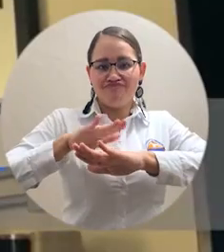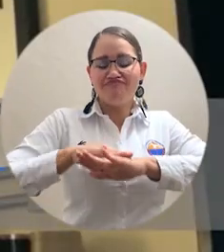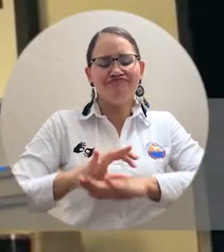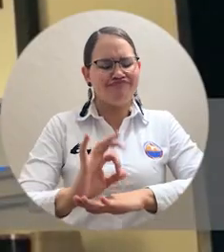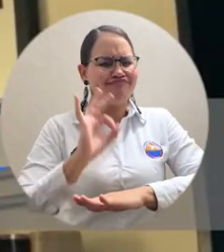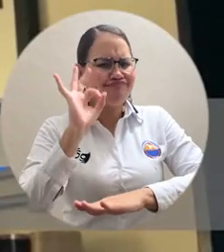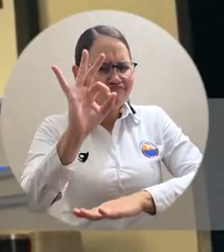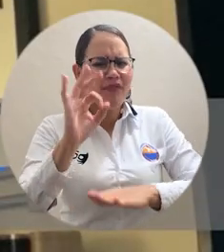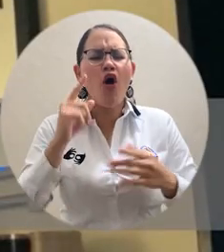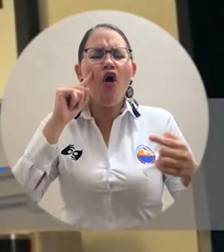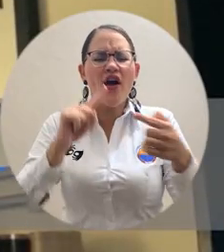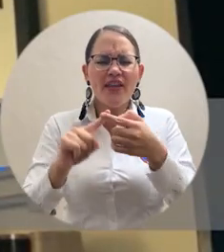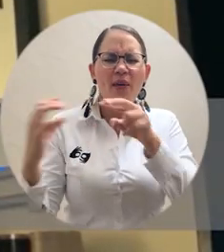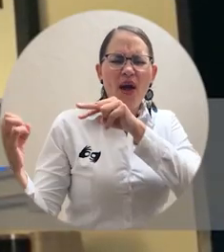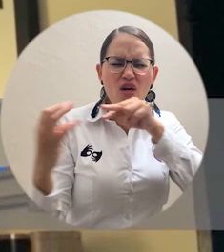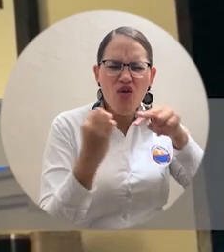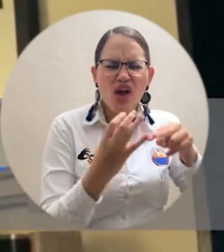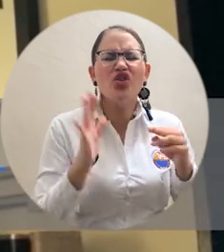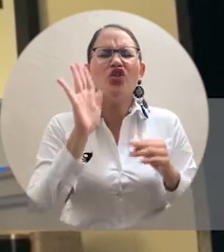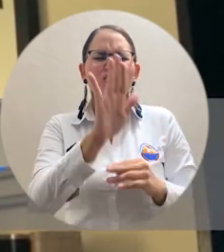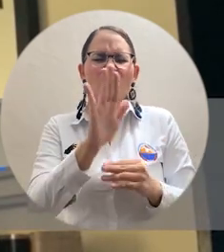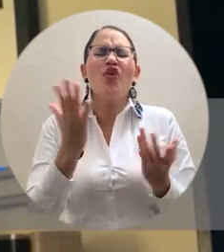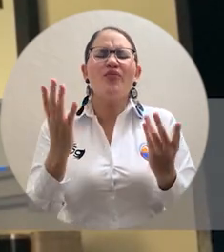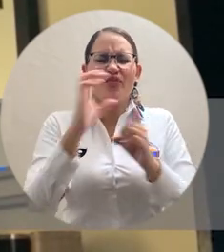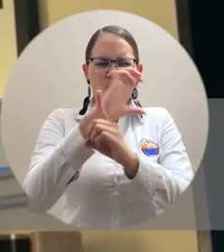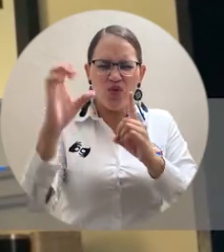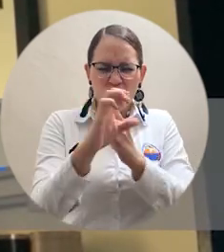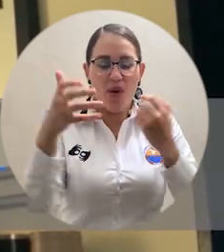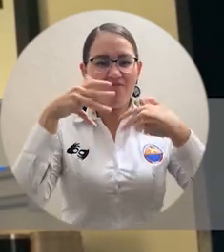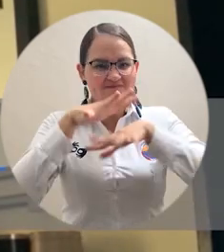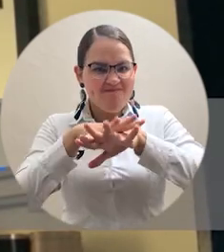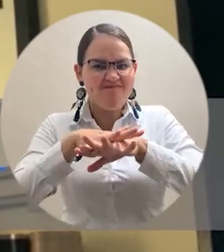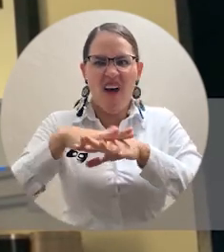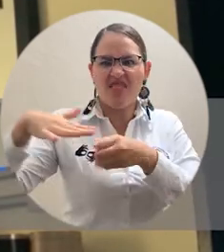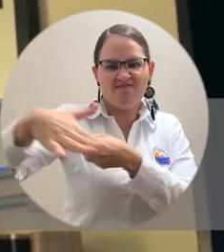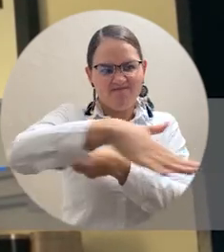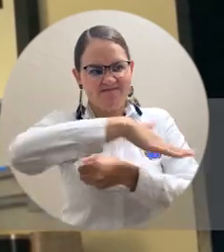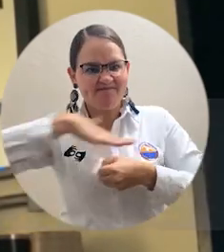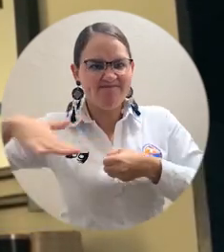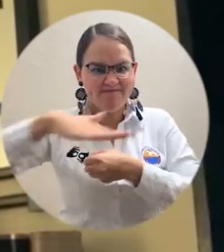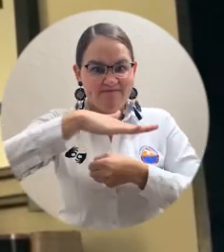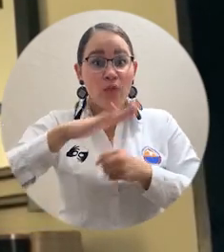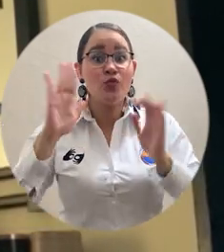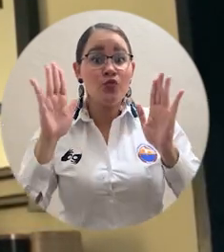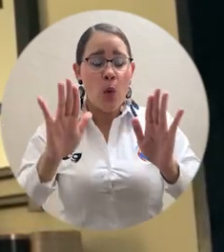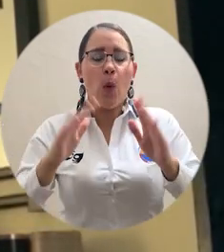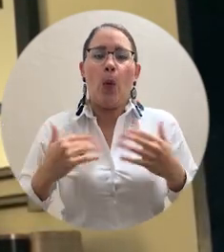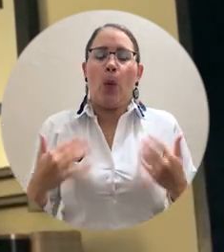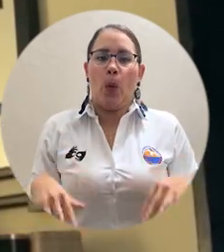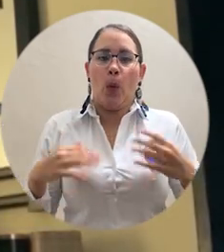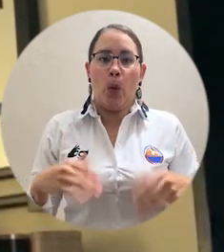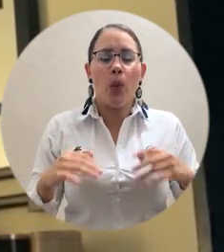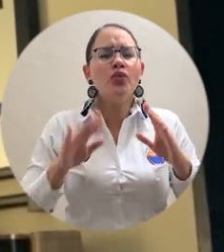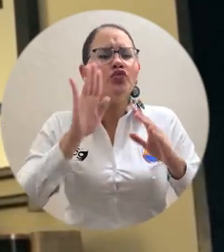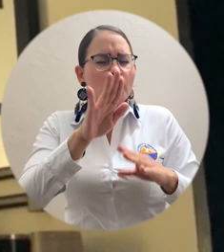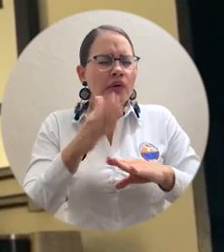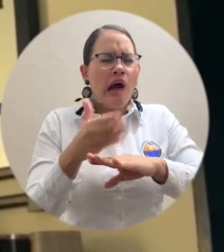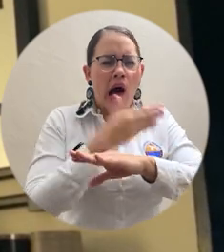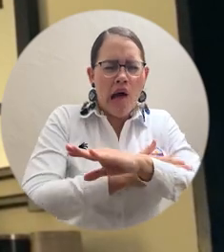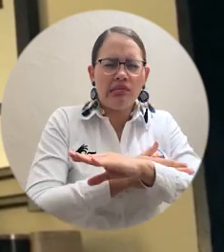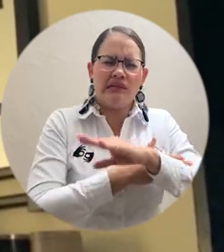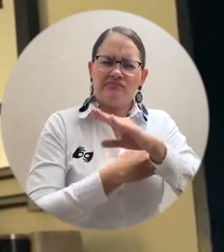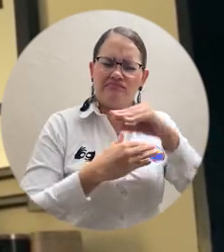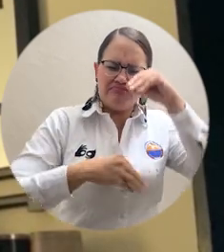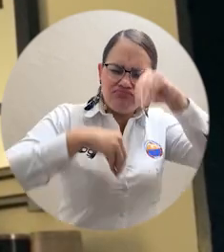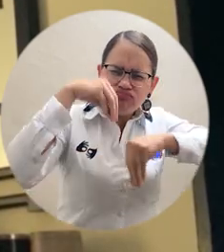de doctorado en Educación, Interculturalidad y Territorio. Un programa que se ha tejido